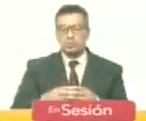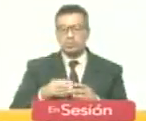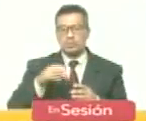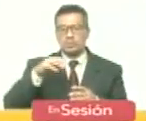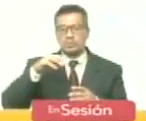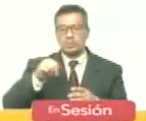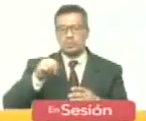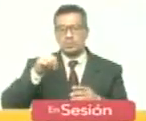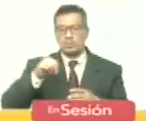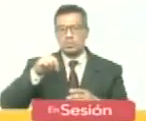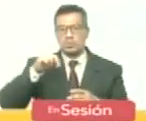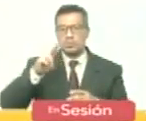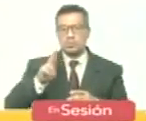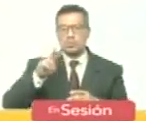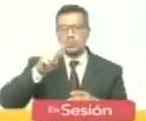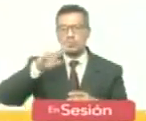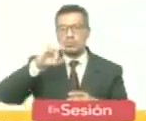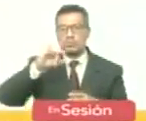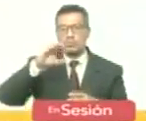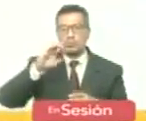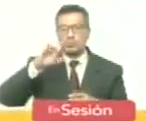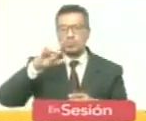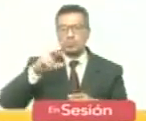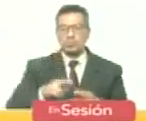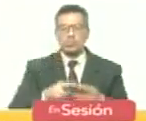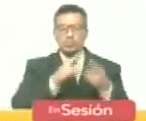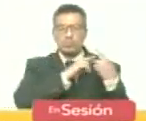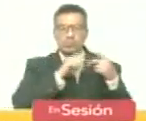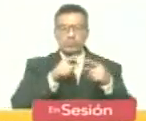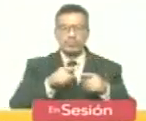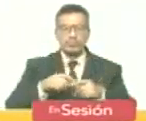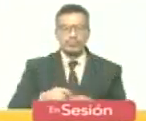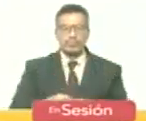Mauricio Pinzón, que fue el responsable